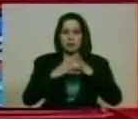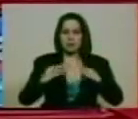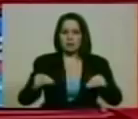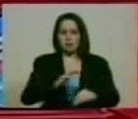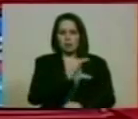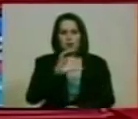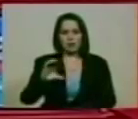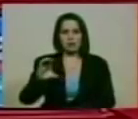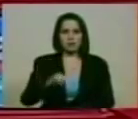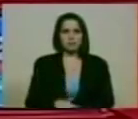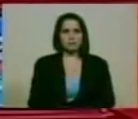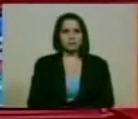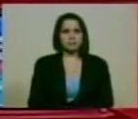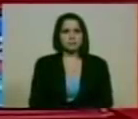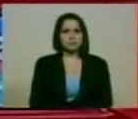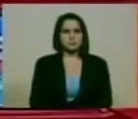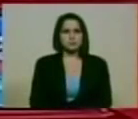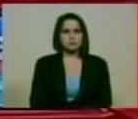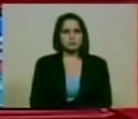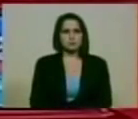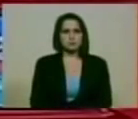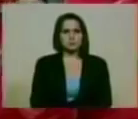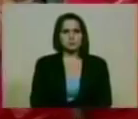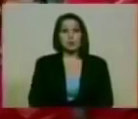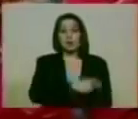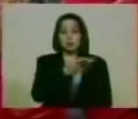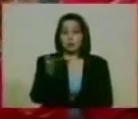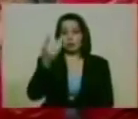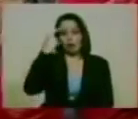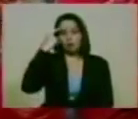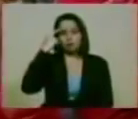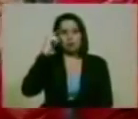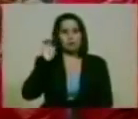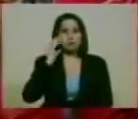Caribe. El cariña. Deben saberlo ustedes, ¿verdad?